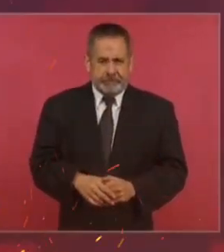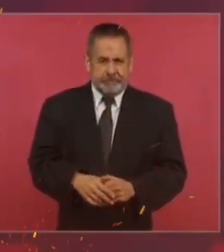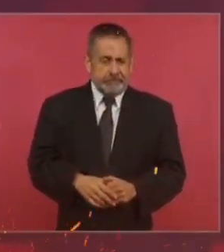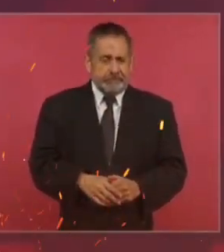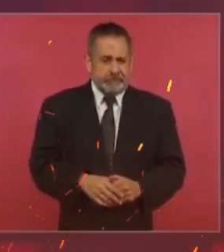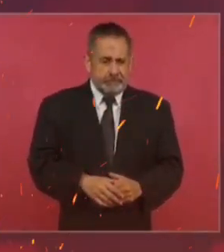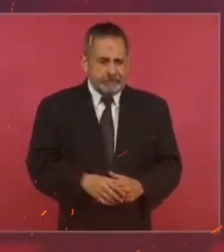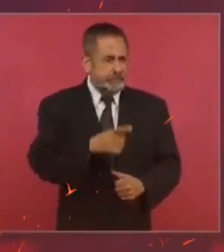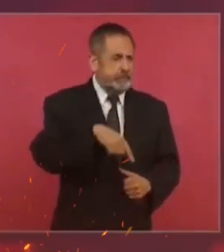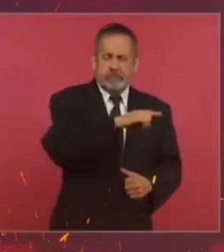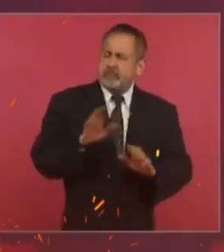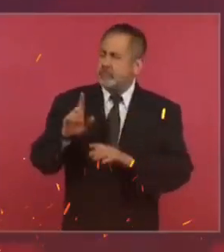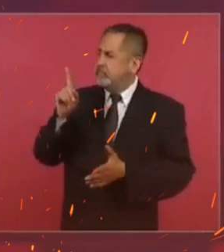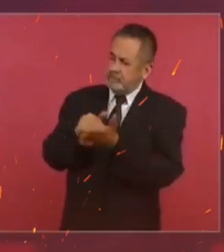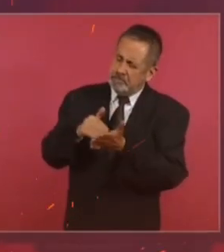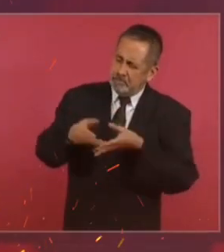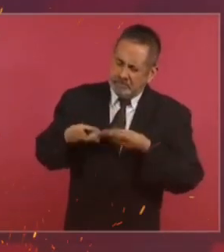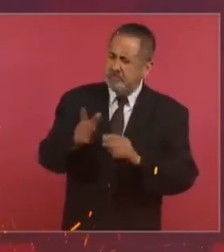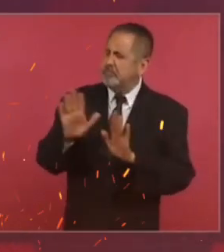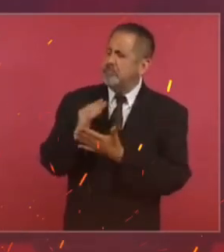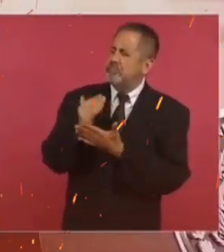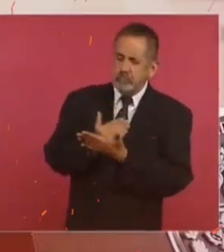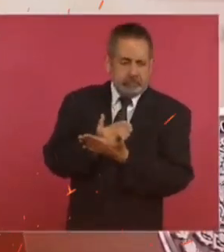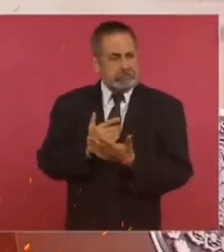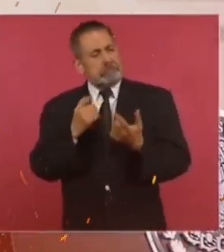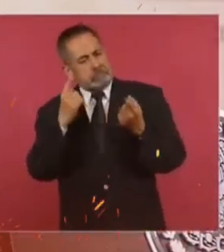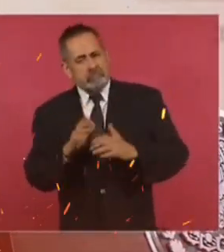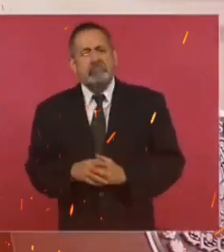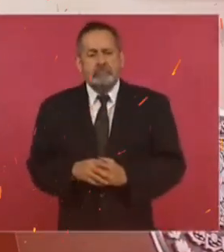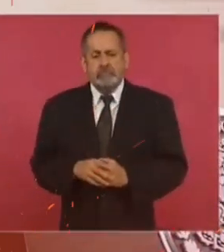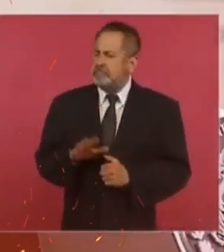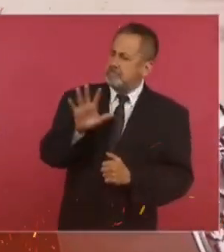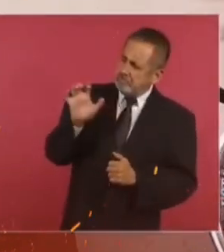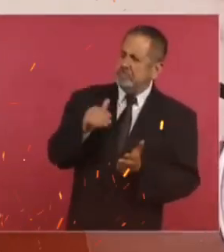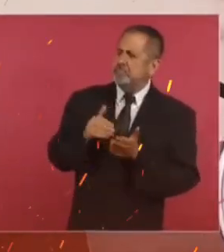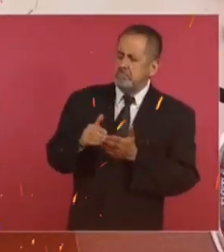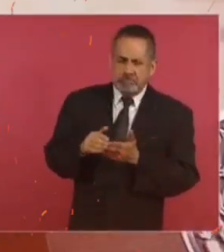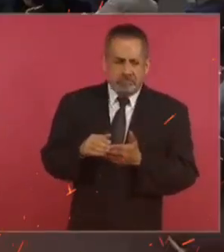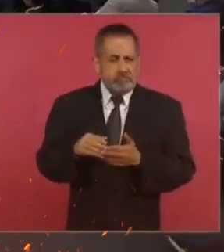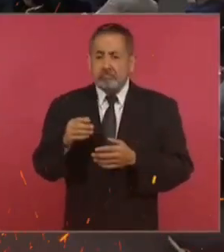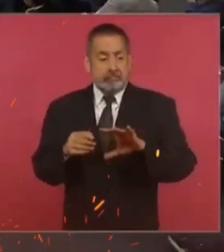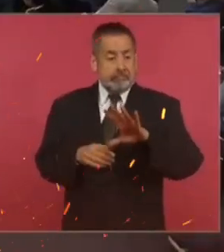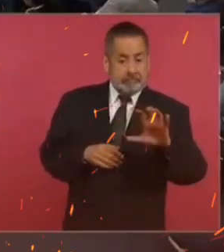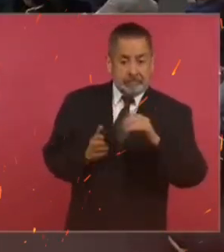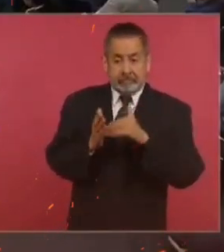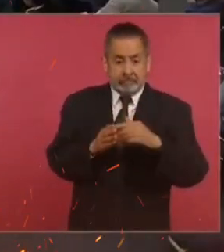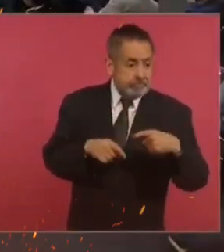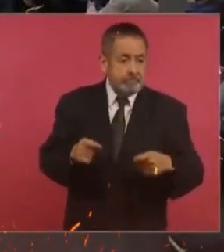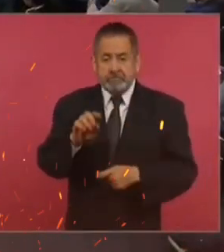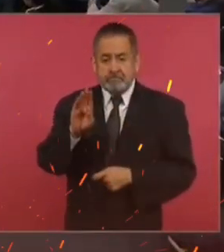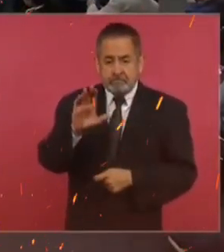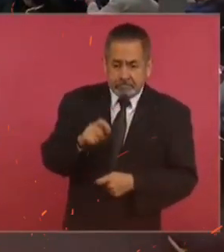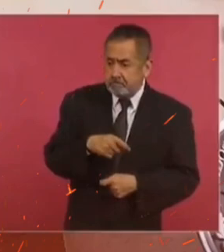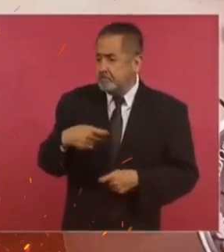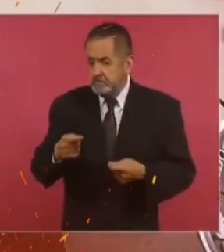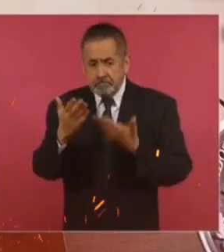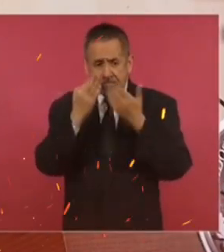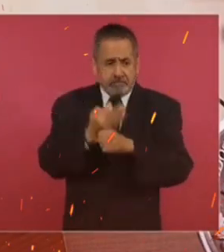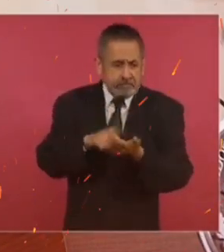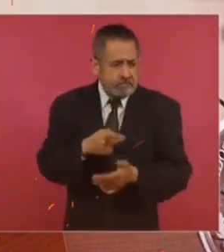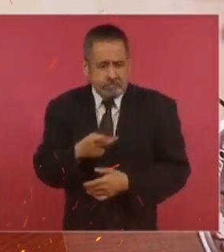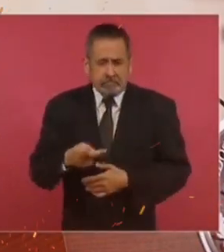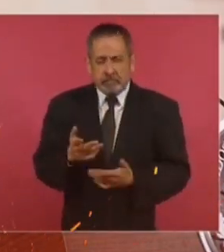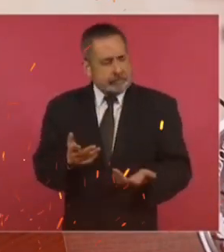dijeran, ya no vamos a gastar 1,000,000,000. Nos vamos a ajustar a 500 y vamos a destinar 500 a becas de estudiantes